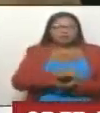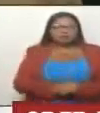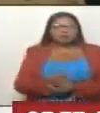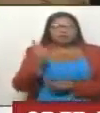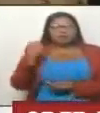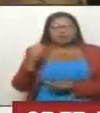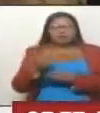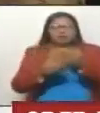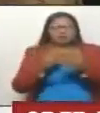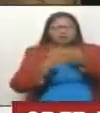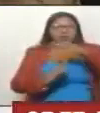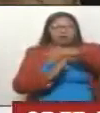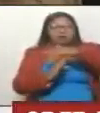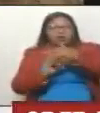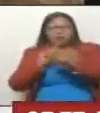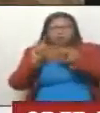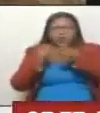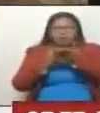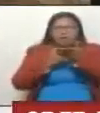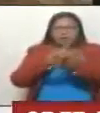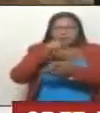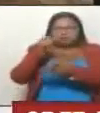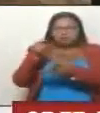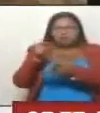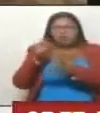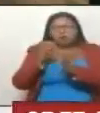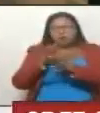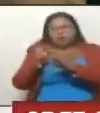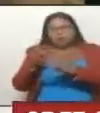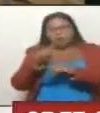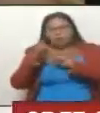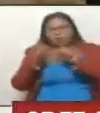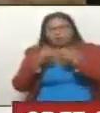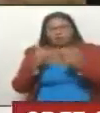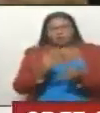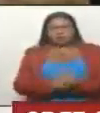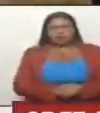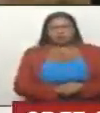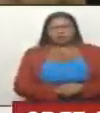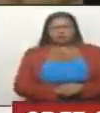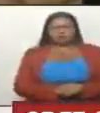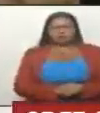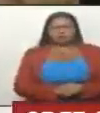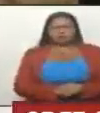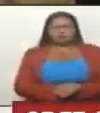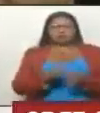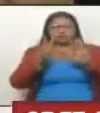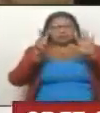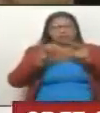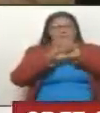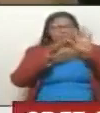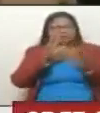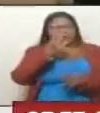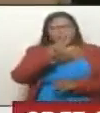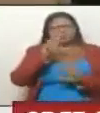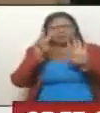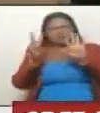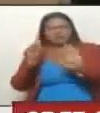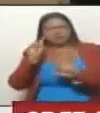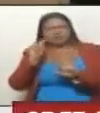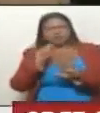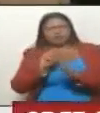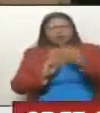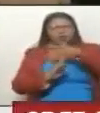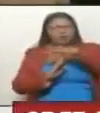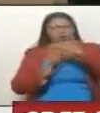hacer el corte. Yo también tengo una pregunta. Dejamos tu pregunta. Primero las damas. Okay, claro, y claro, 7 de la mañana, 37 minutos. Tenemos que hacer